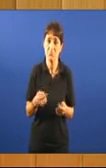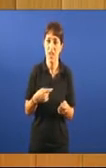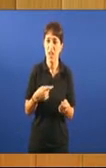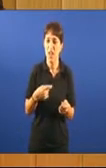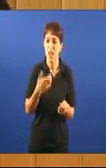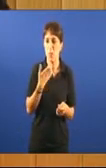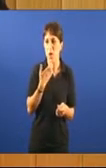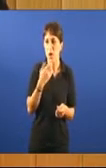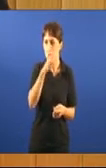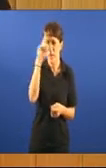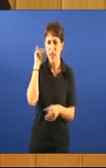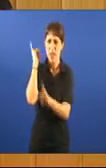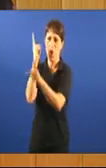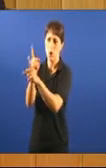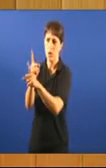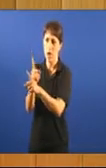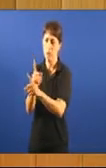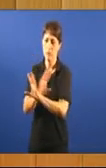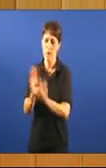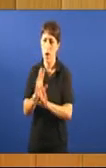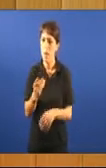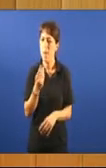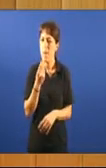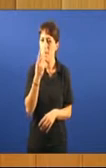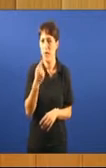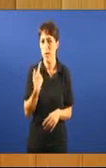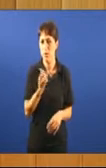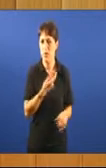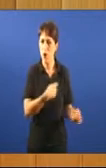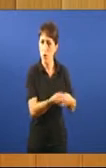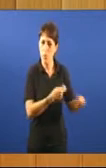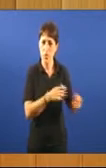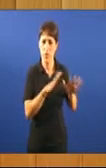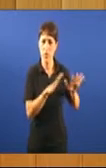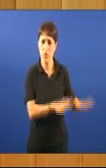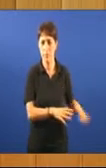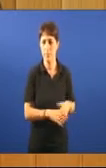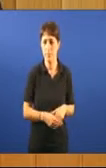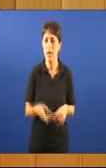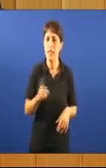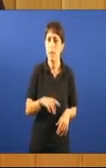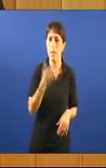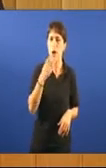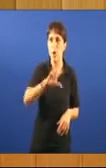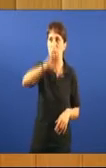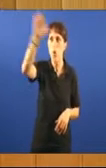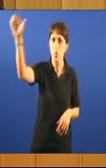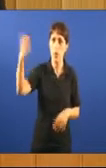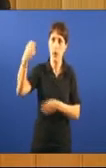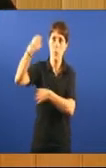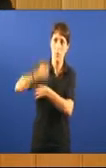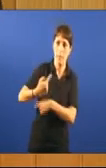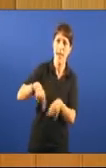Madrid. Podía recurrir que a Unión Europea nos dite incluso o que se pode pescar nas nosas